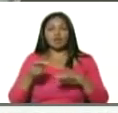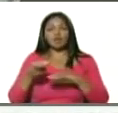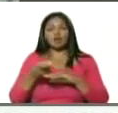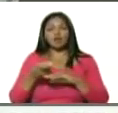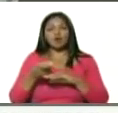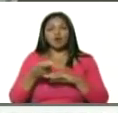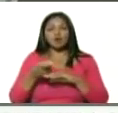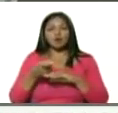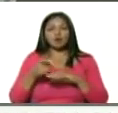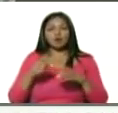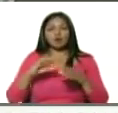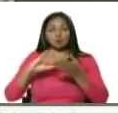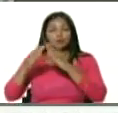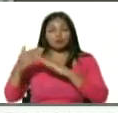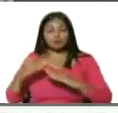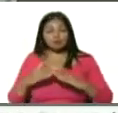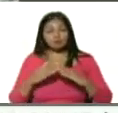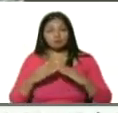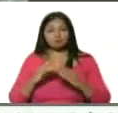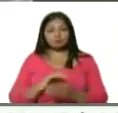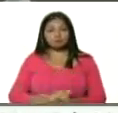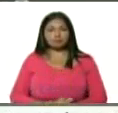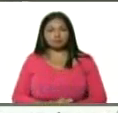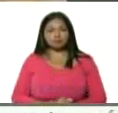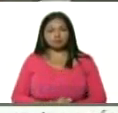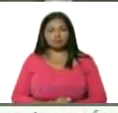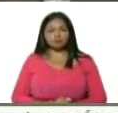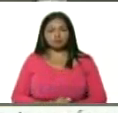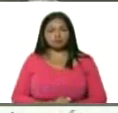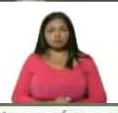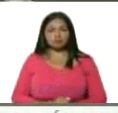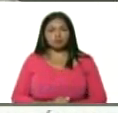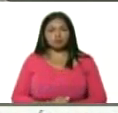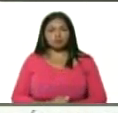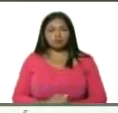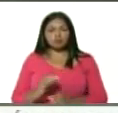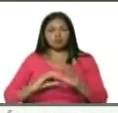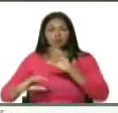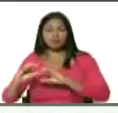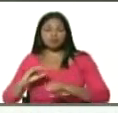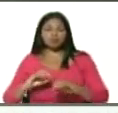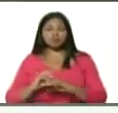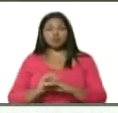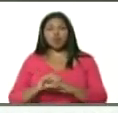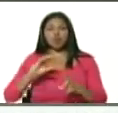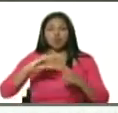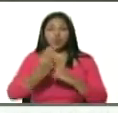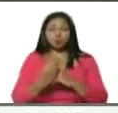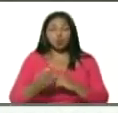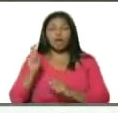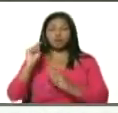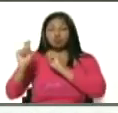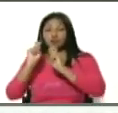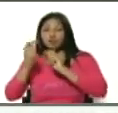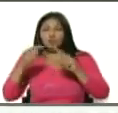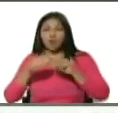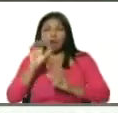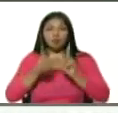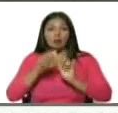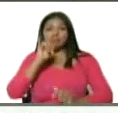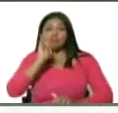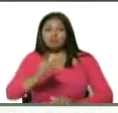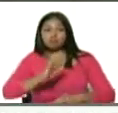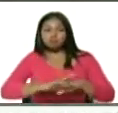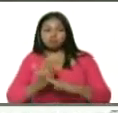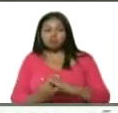nos comentara. Hace pocos días se realizó su interpelación ante la Asamblea Nacional. Surgieron varias tareas, entre ellas algunas denuncias con respecto